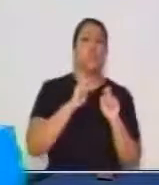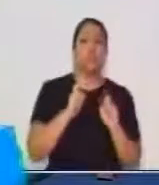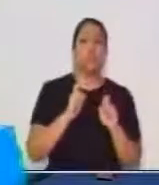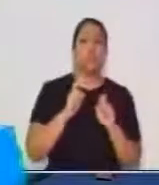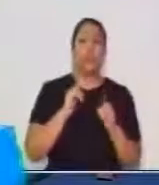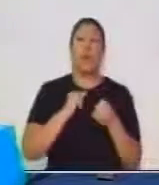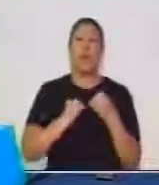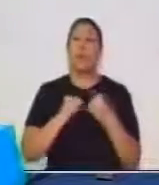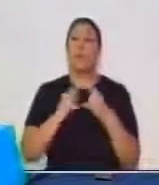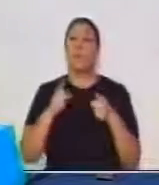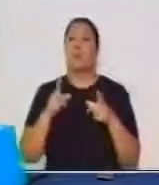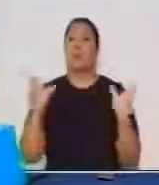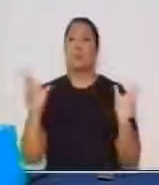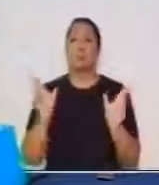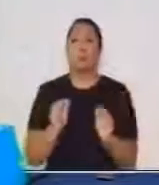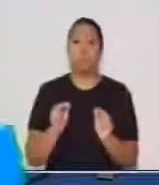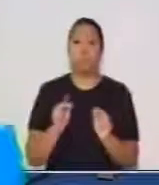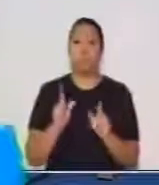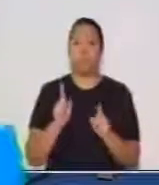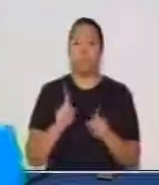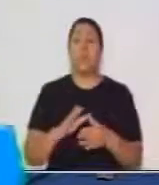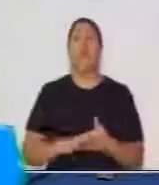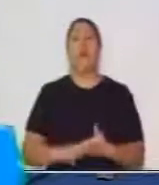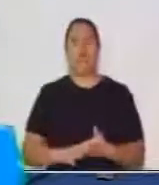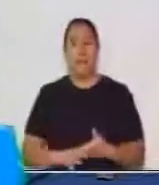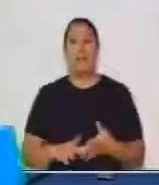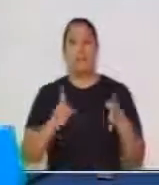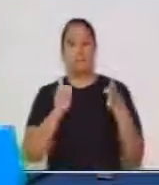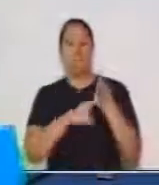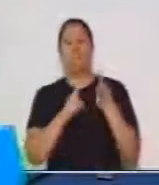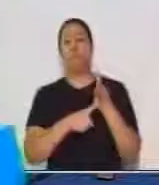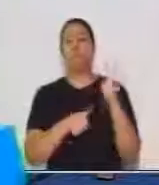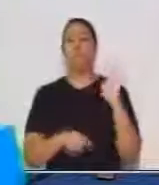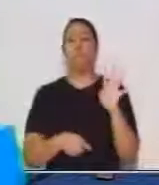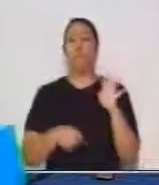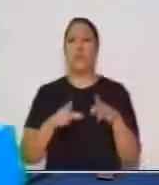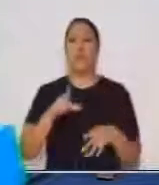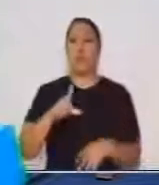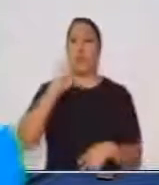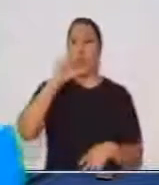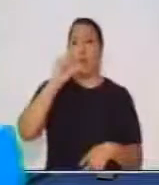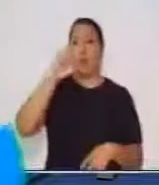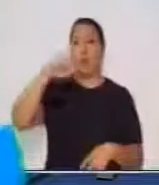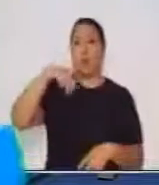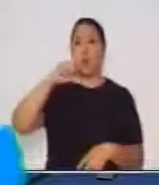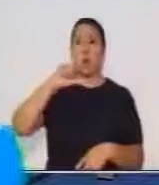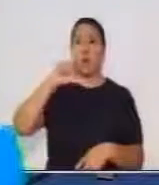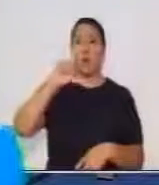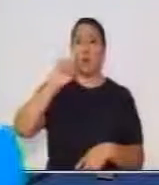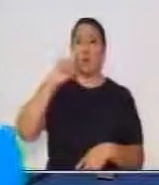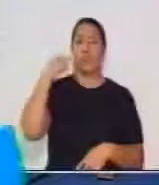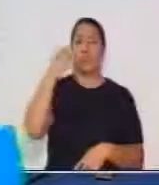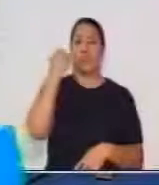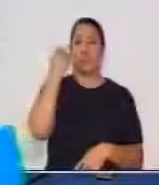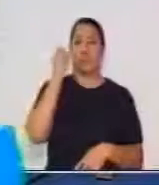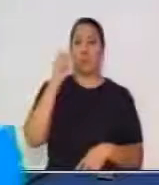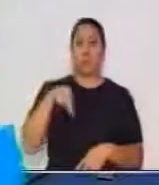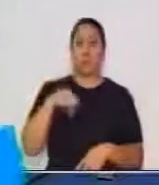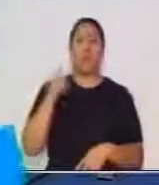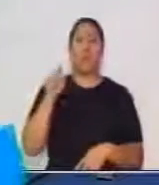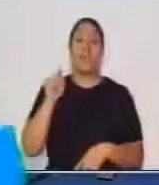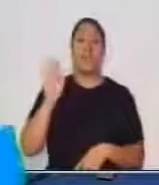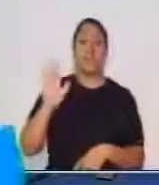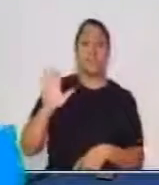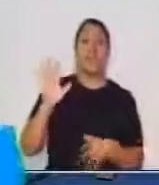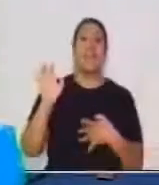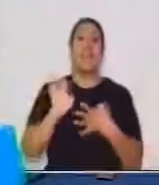la conclusión, que esta parte pues le corresponde específicamente al moderador, ¿verdad?, que es el que da los elementos